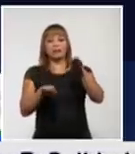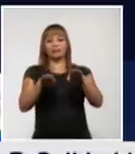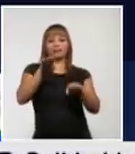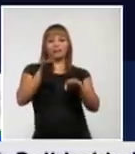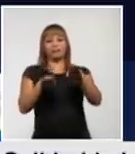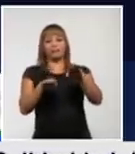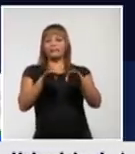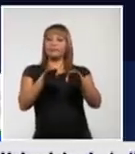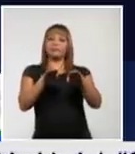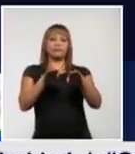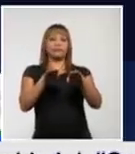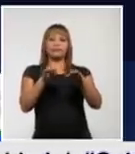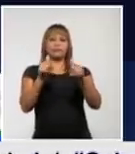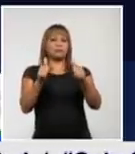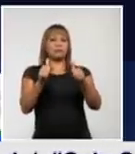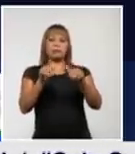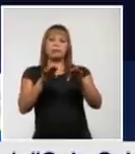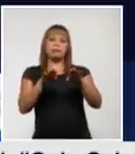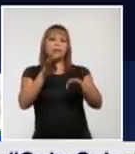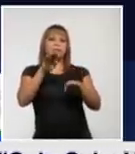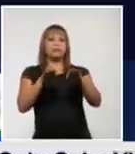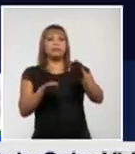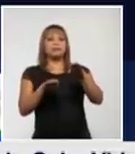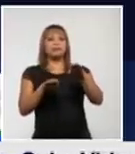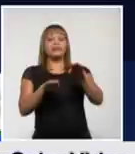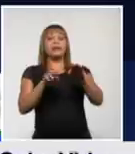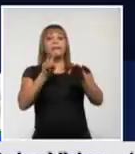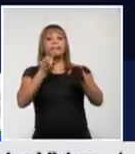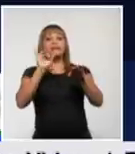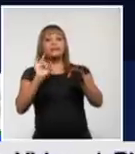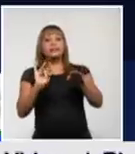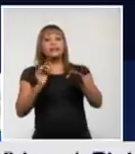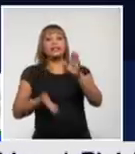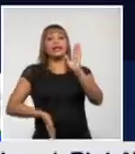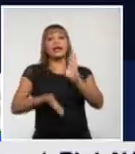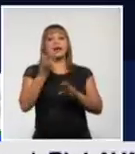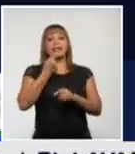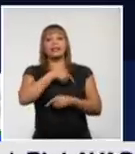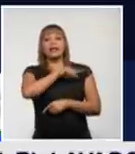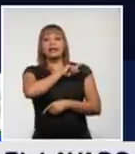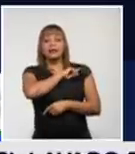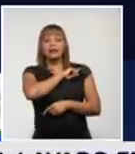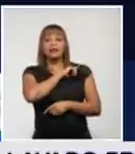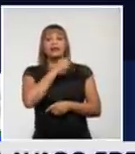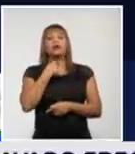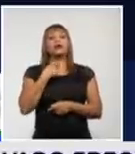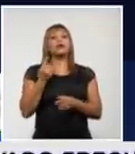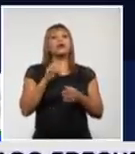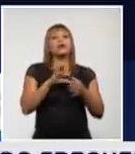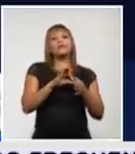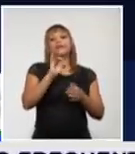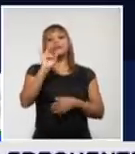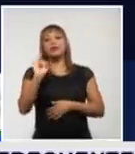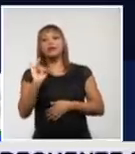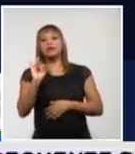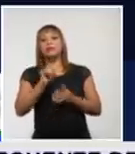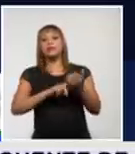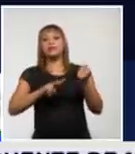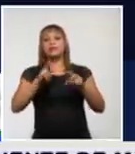altas ingresos, y estas 27 altas del día de ayer pues corresponden 7 a la provincia de La